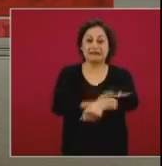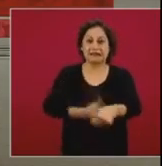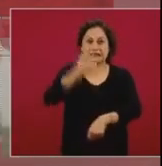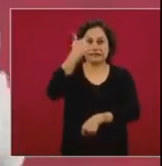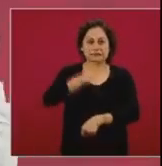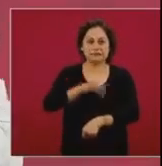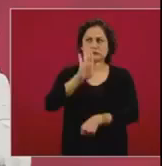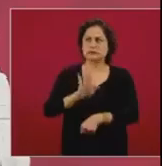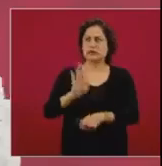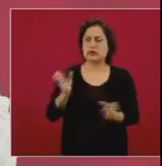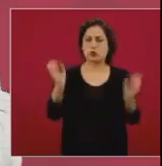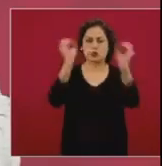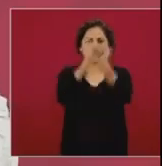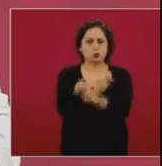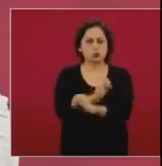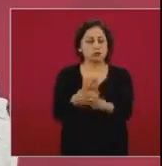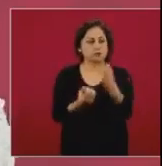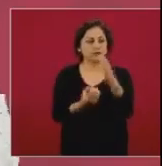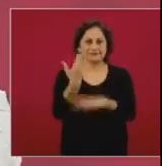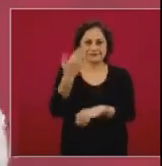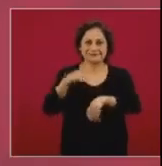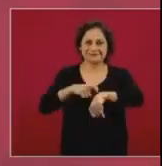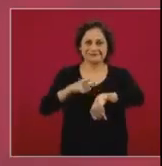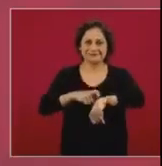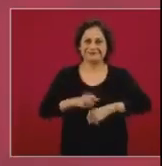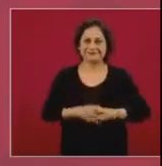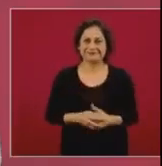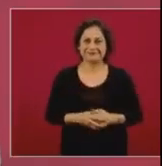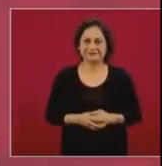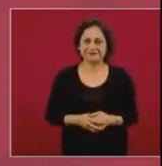oscuro, pero son